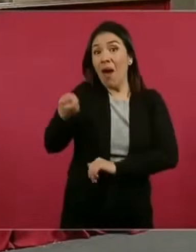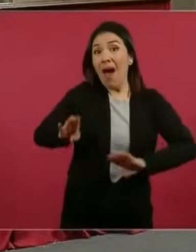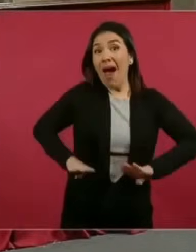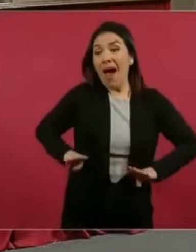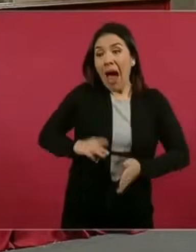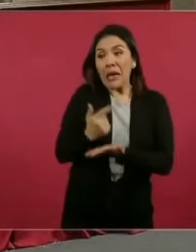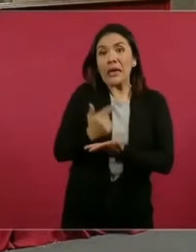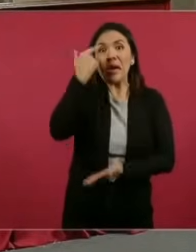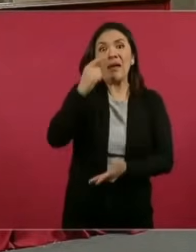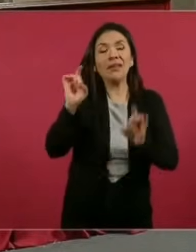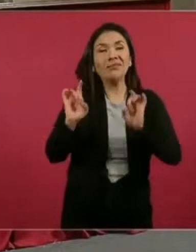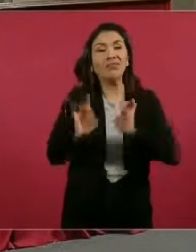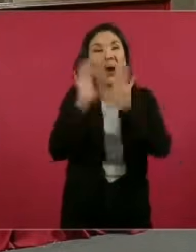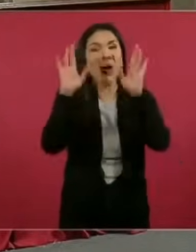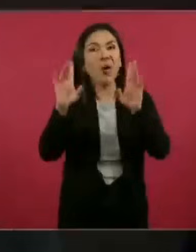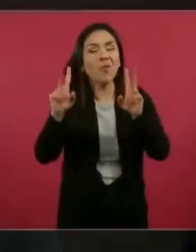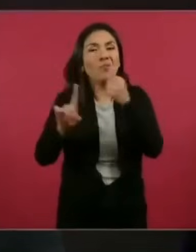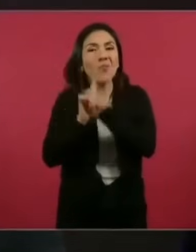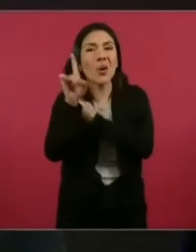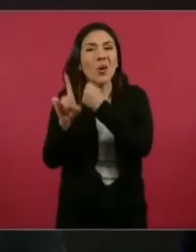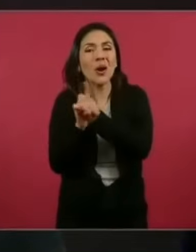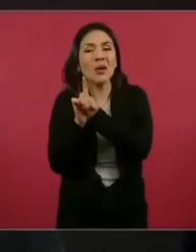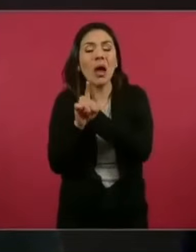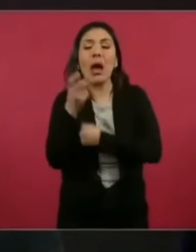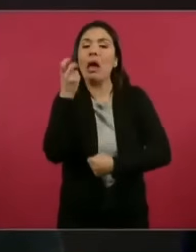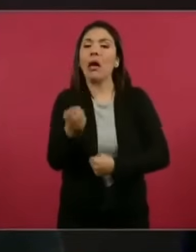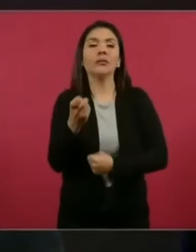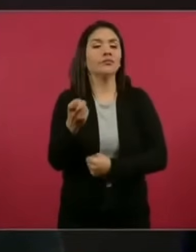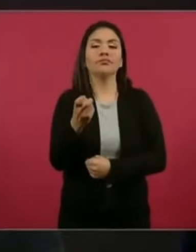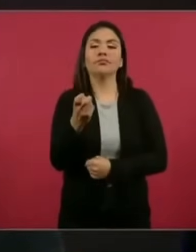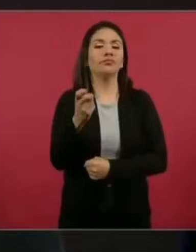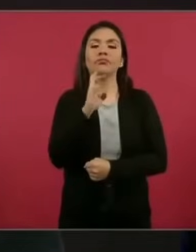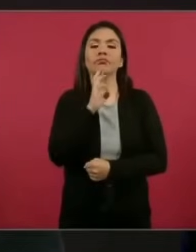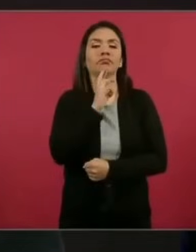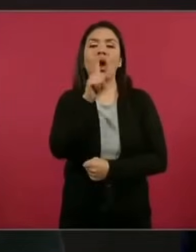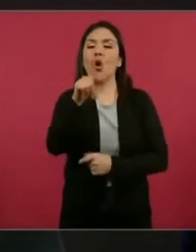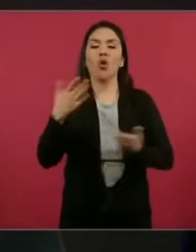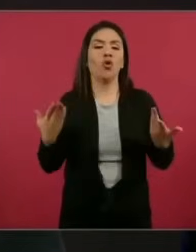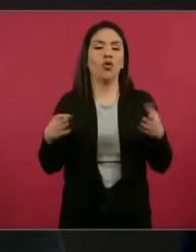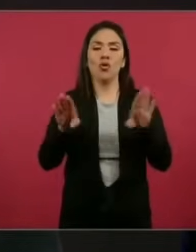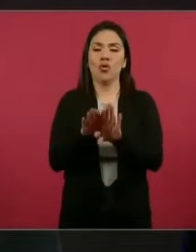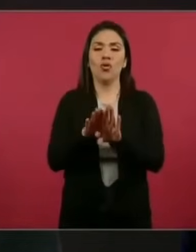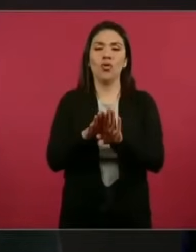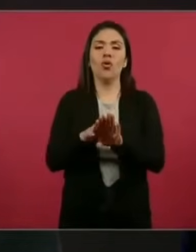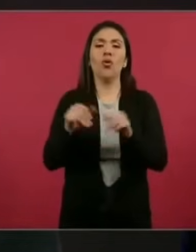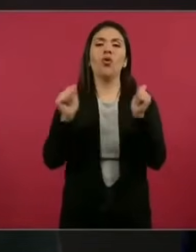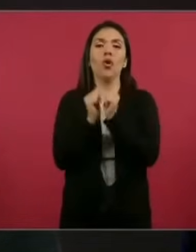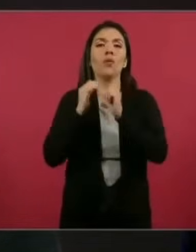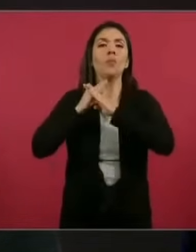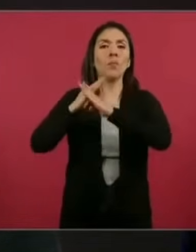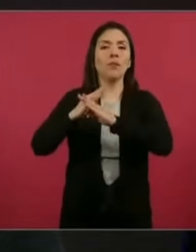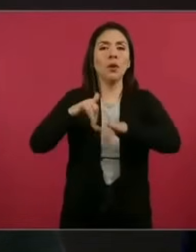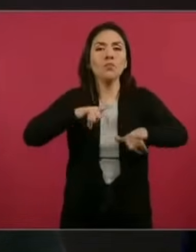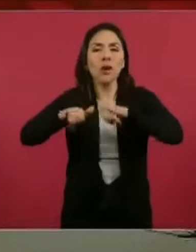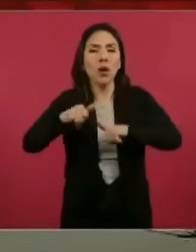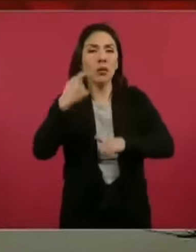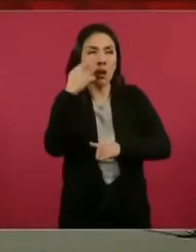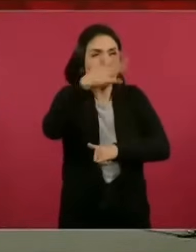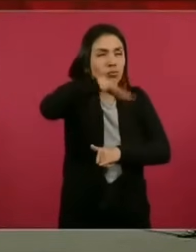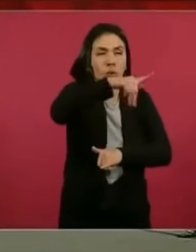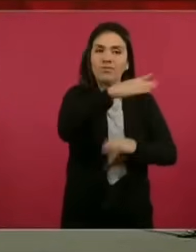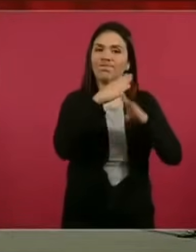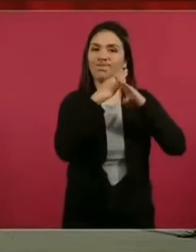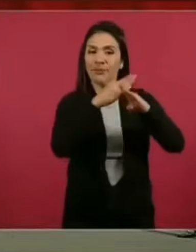el tema que ahorita les comentaré, lo cerramos y se puso un bloqueo geográfico y